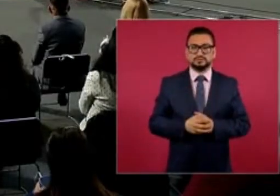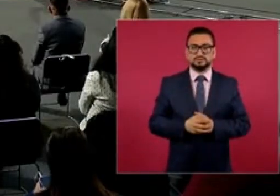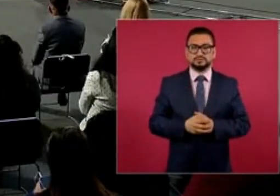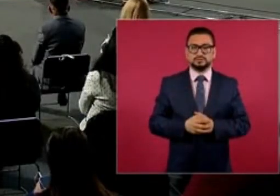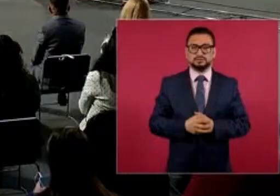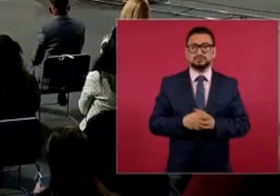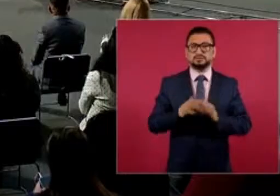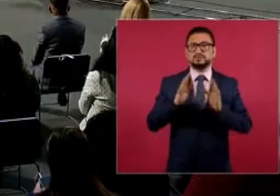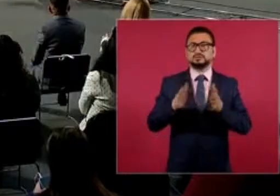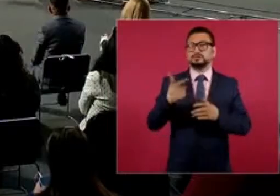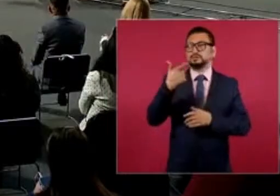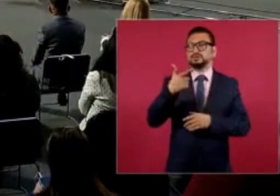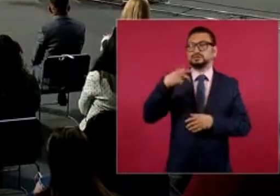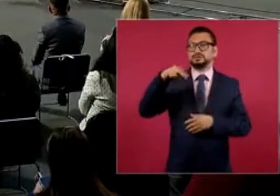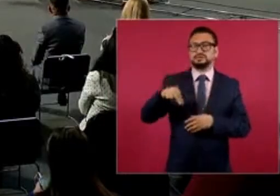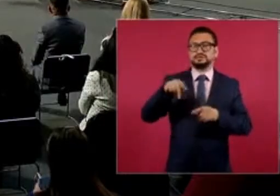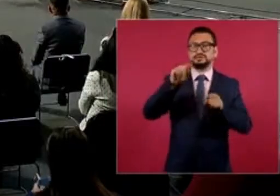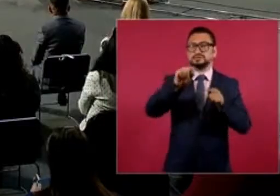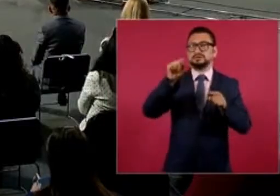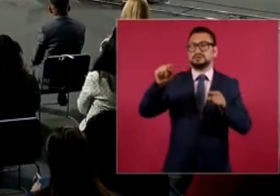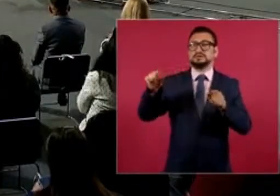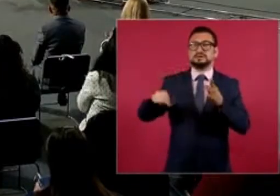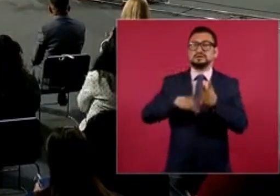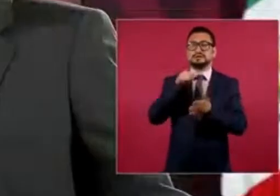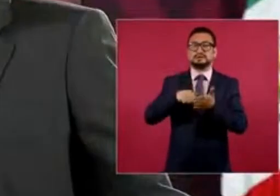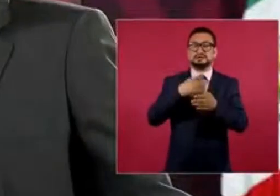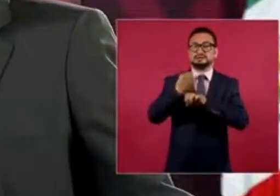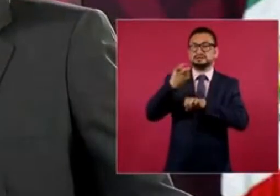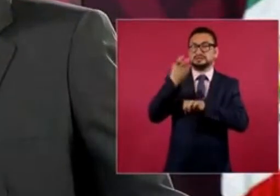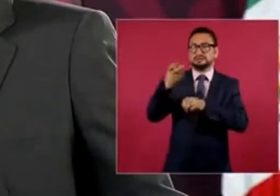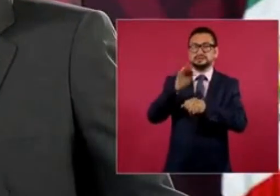Hay más guardias nacionales en esos estados